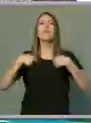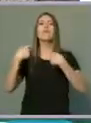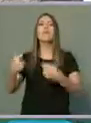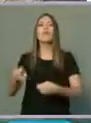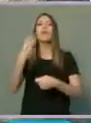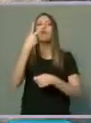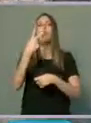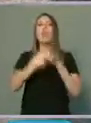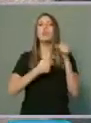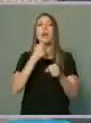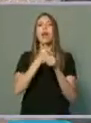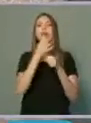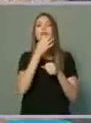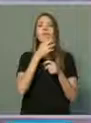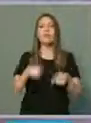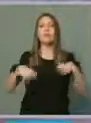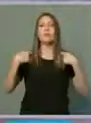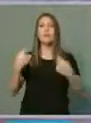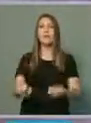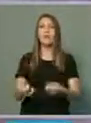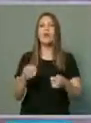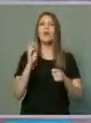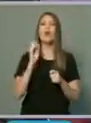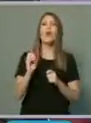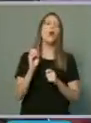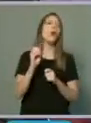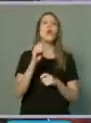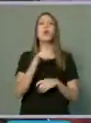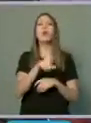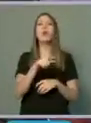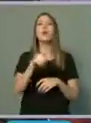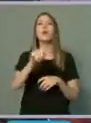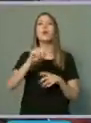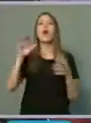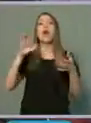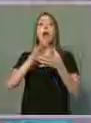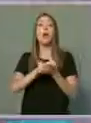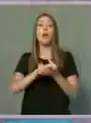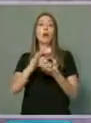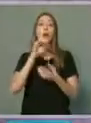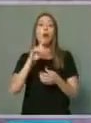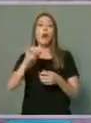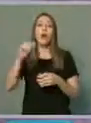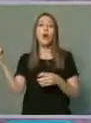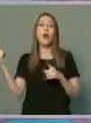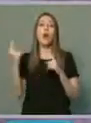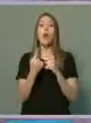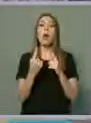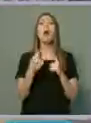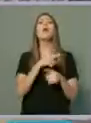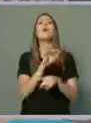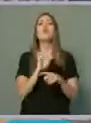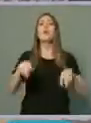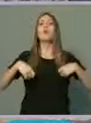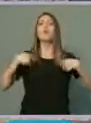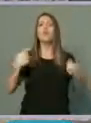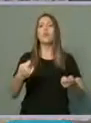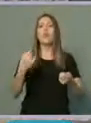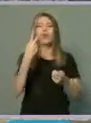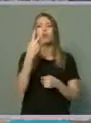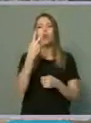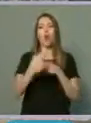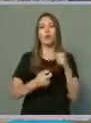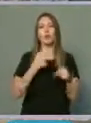a un pequeño que fue adoptado en el extranjero, ya es 1. Entonces, hay muchísimos... Pues es muy laxa la ley, o